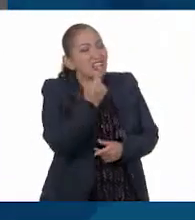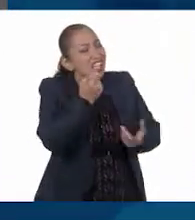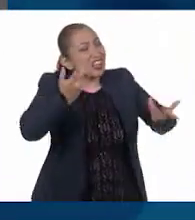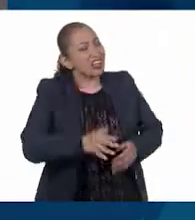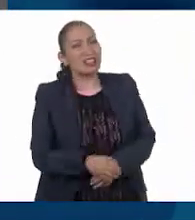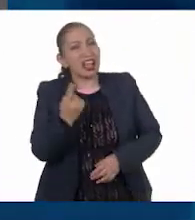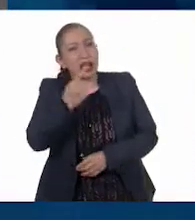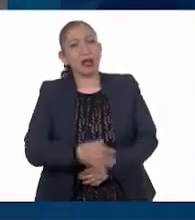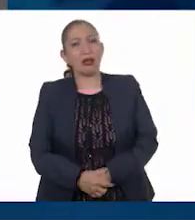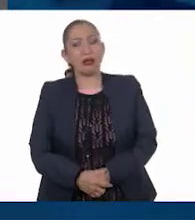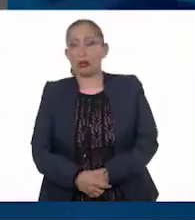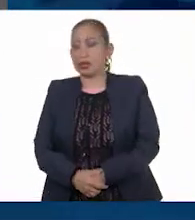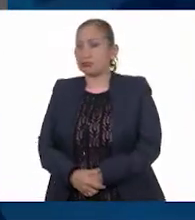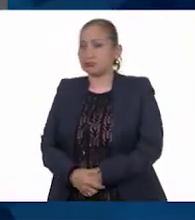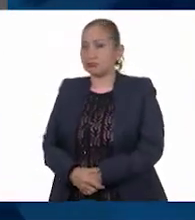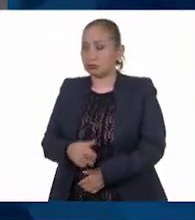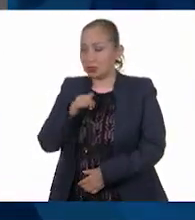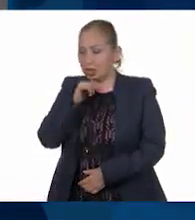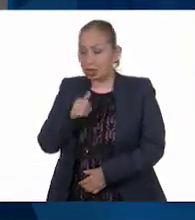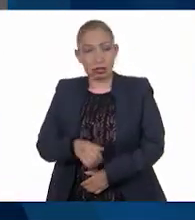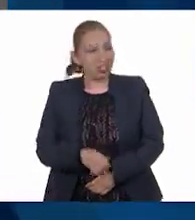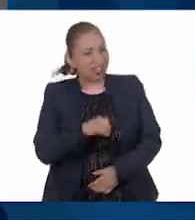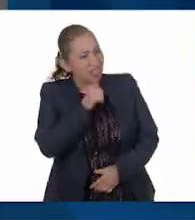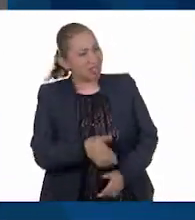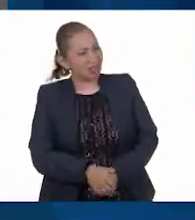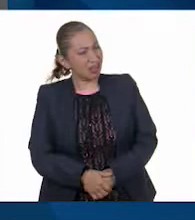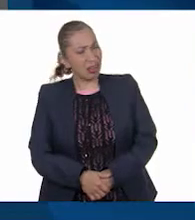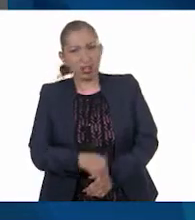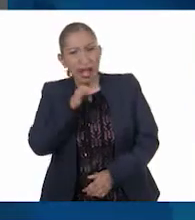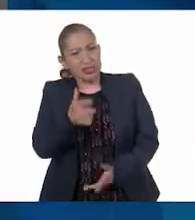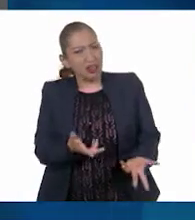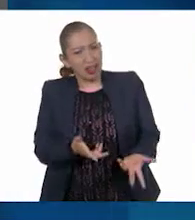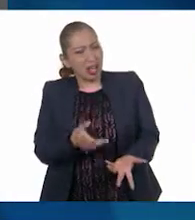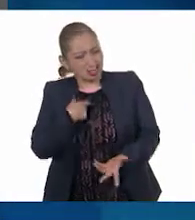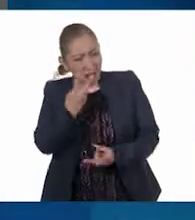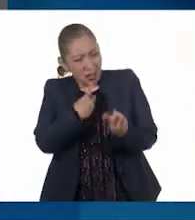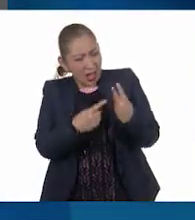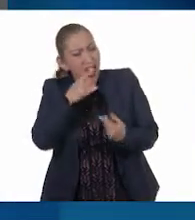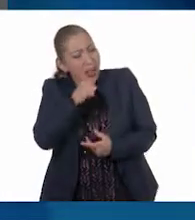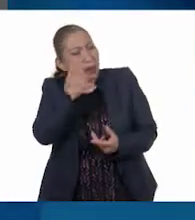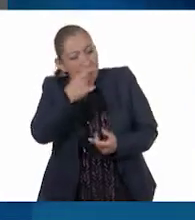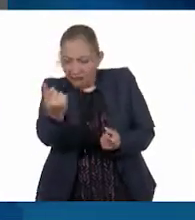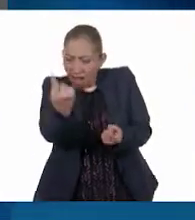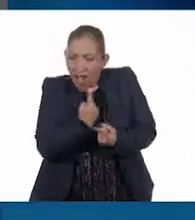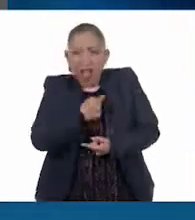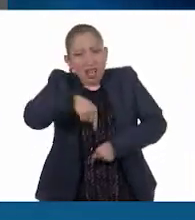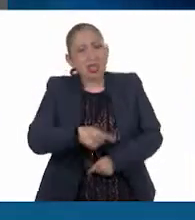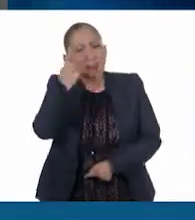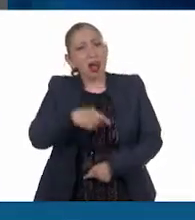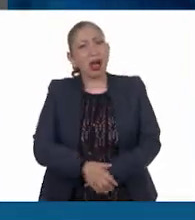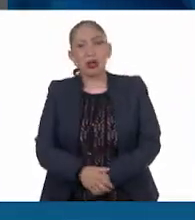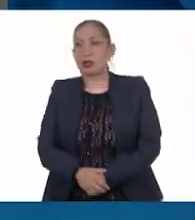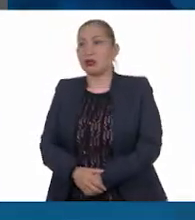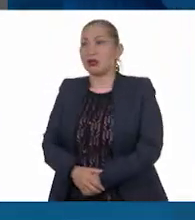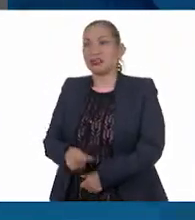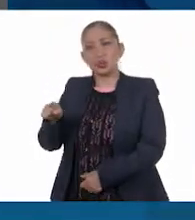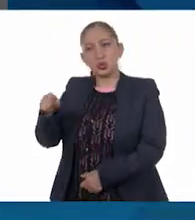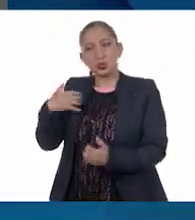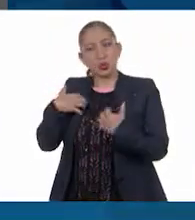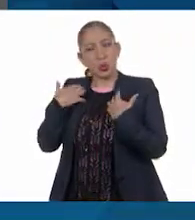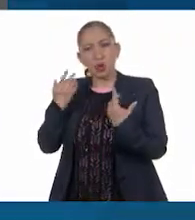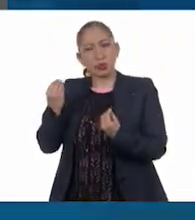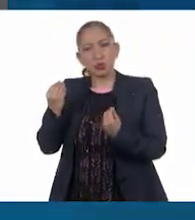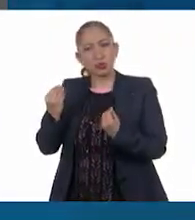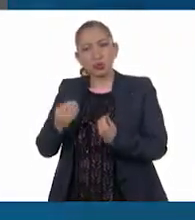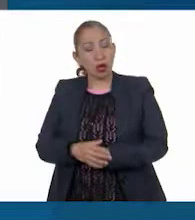que qué? No, nada. Nada. Así que nada. Pues si no vienes a nada, entonces ¿a qué vienes, Carola? Creo que estás muy